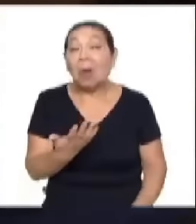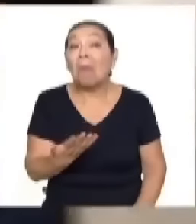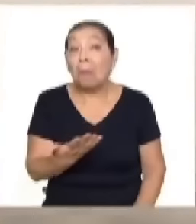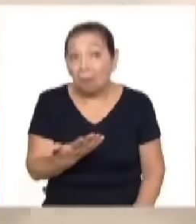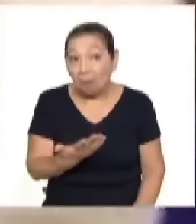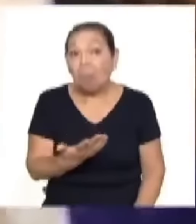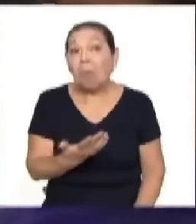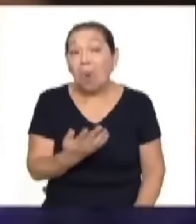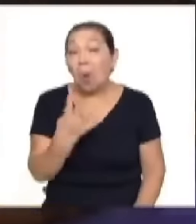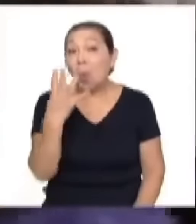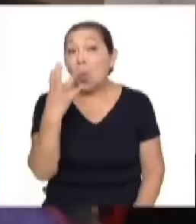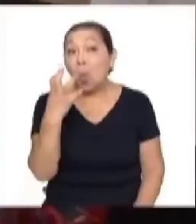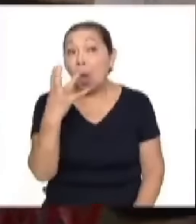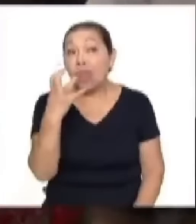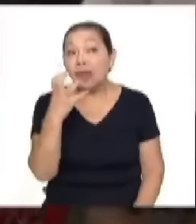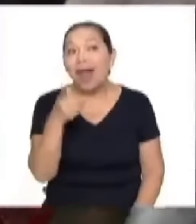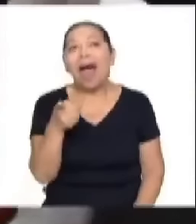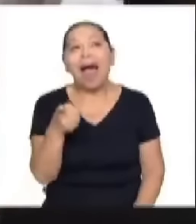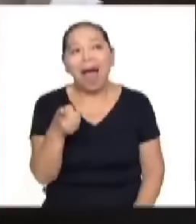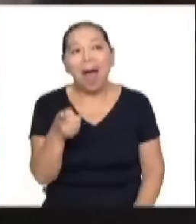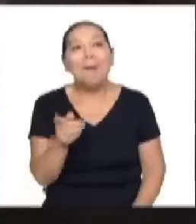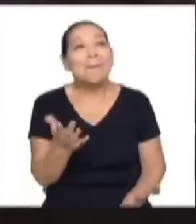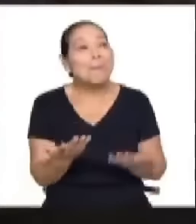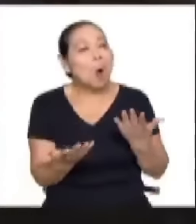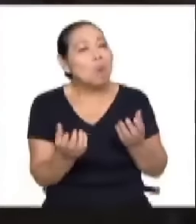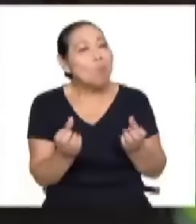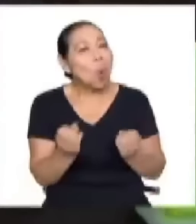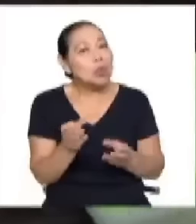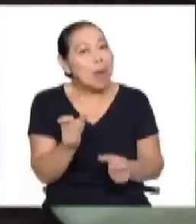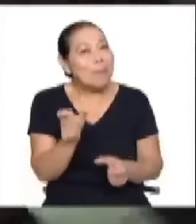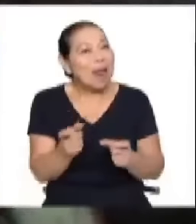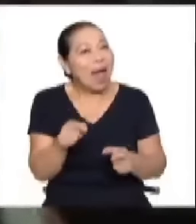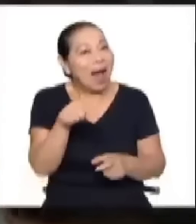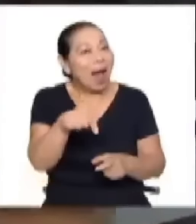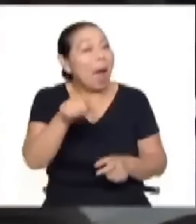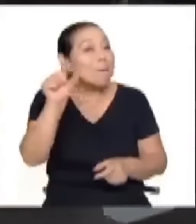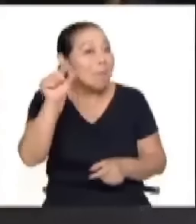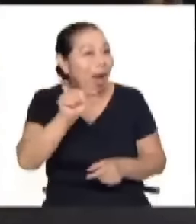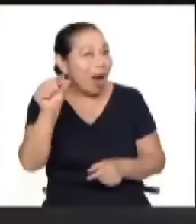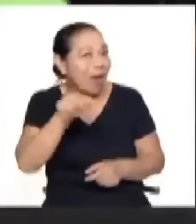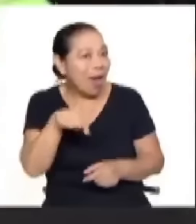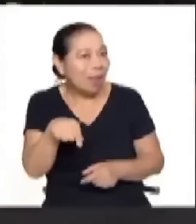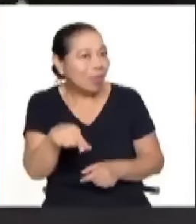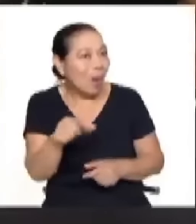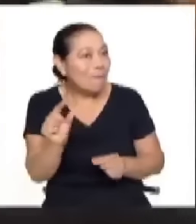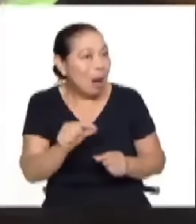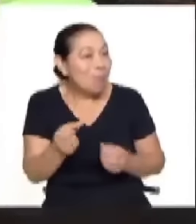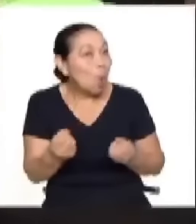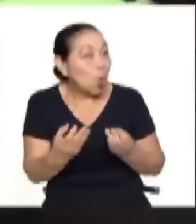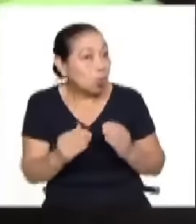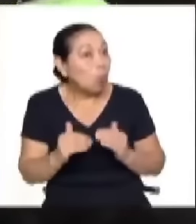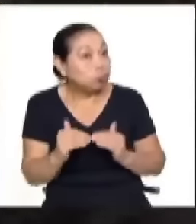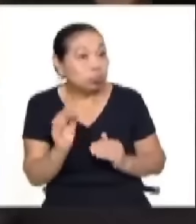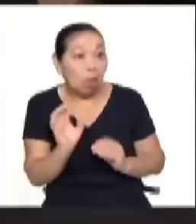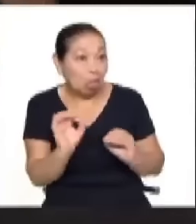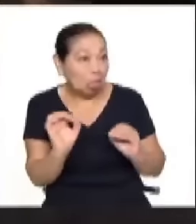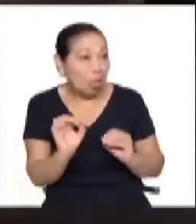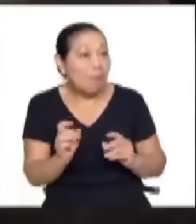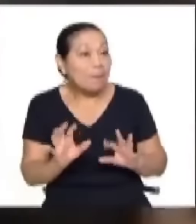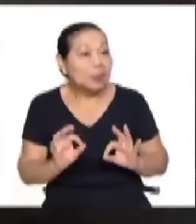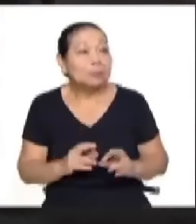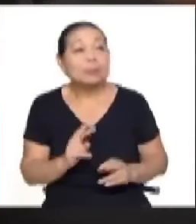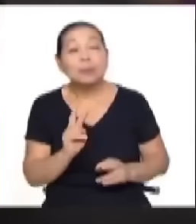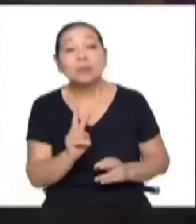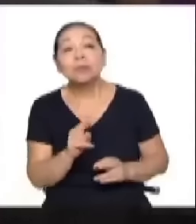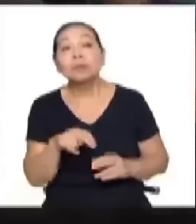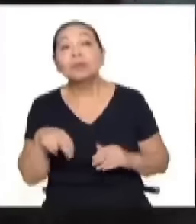encontramos que está a 4 soles. Por eso tal vez la abundancia de personas, porque no ha subido mucho el precio del pescado.